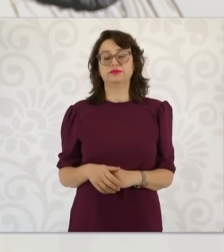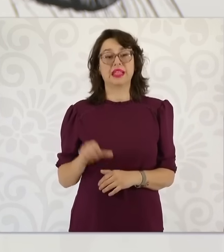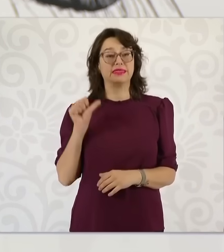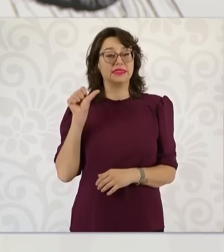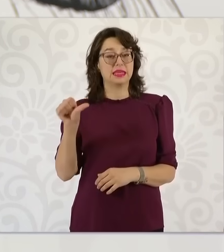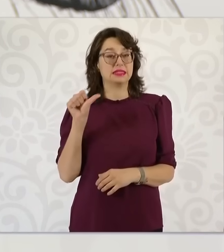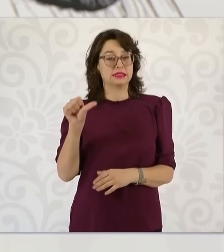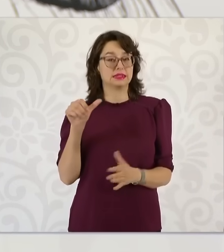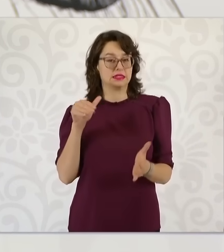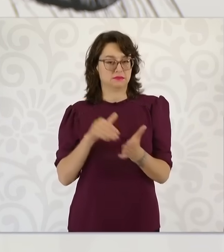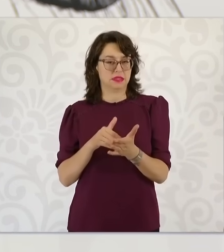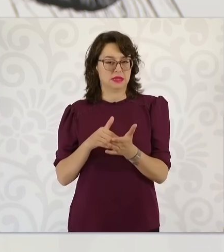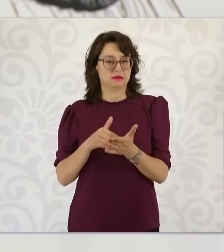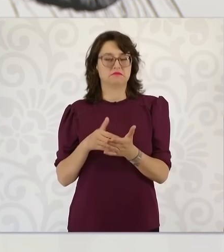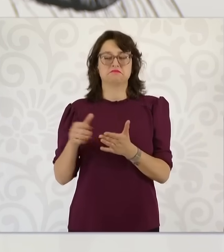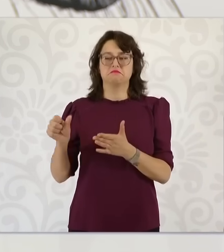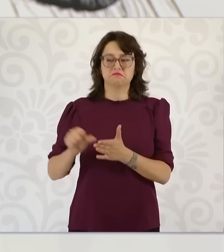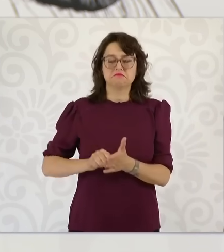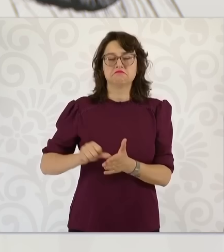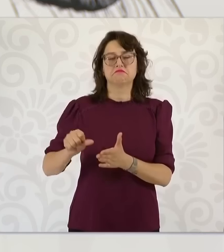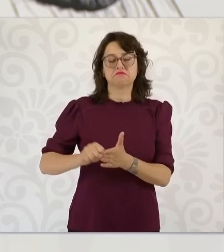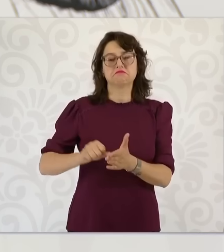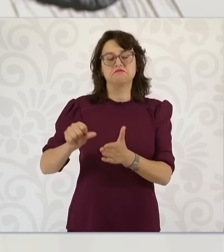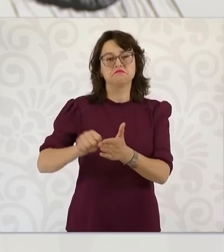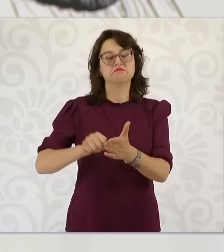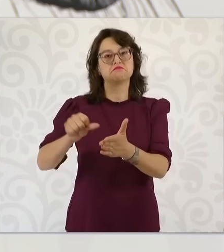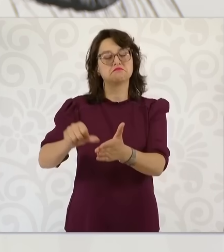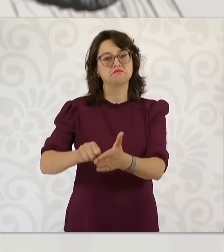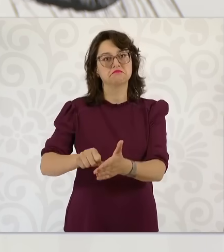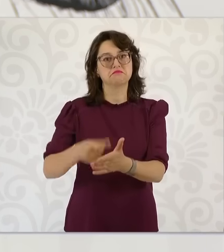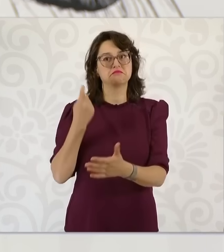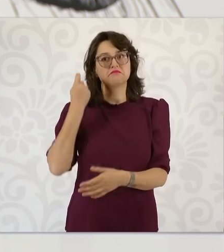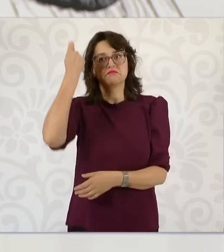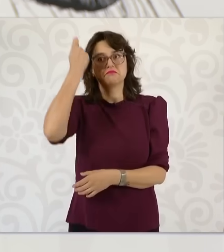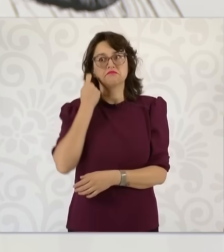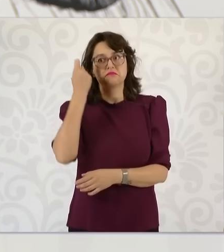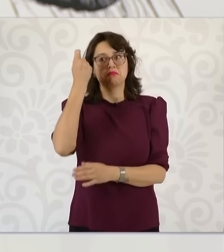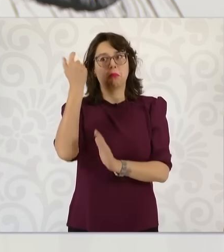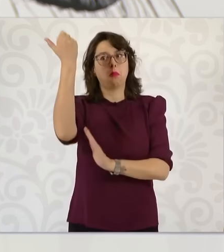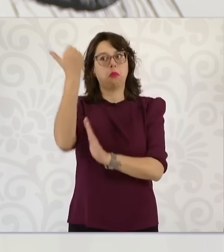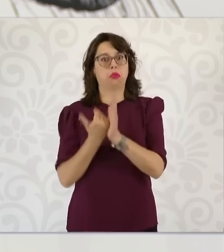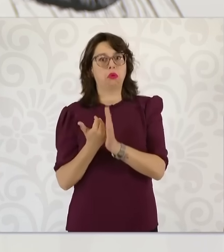pesos, hoy se va a retirar con los 16,000 pesos.